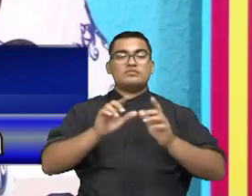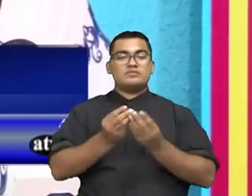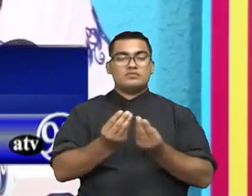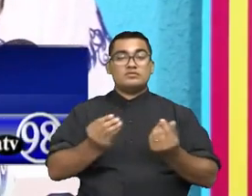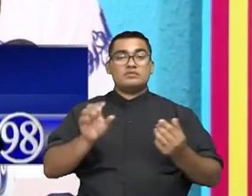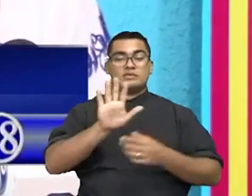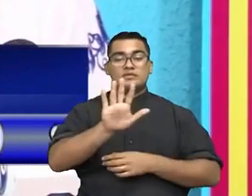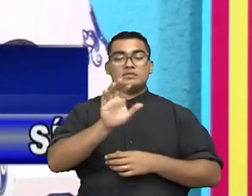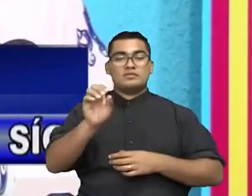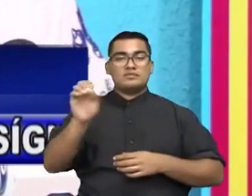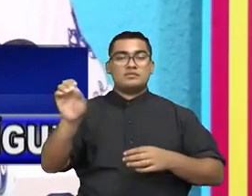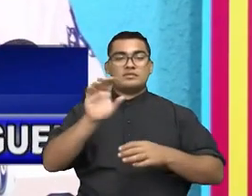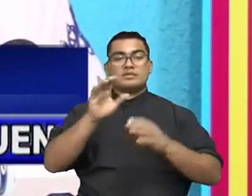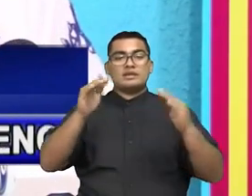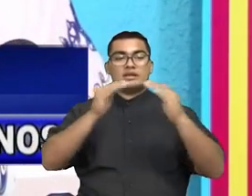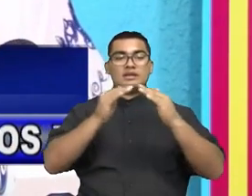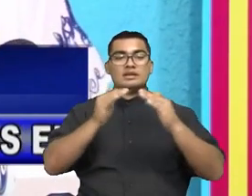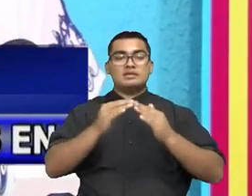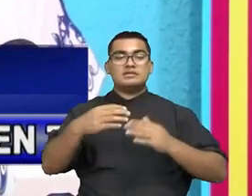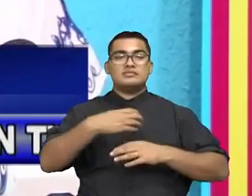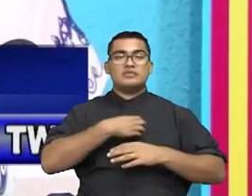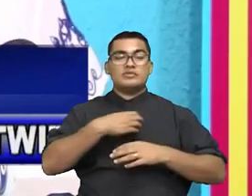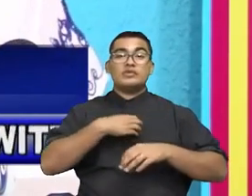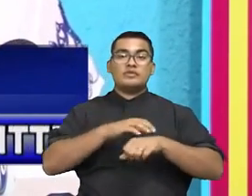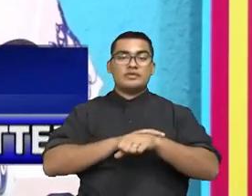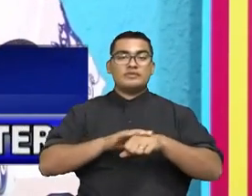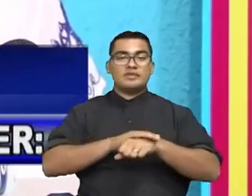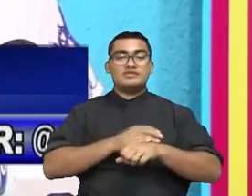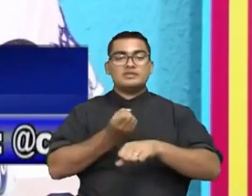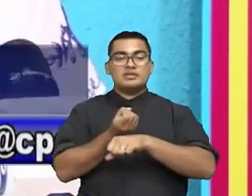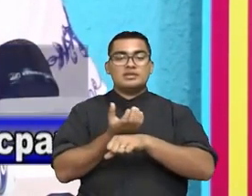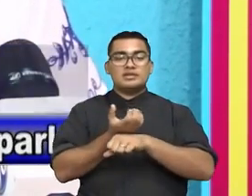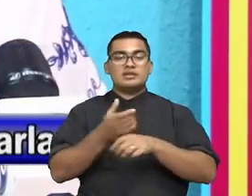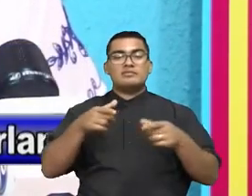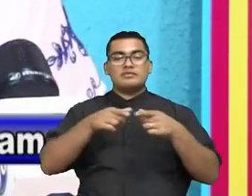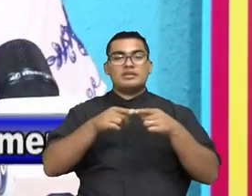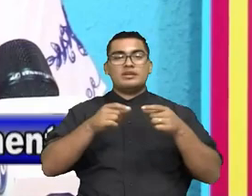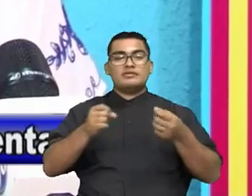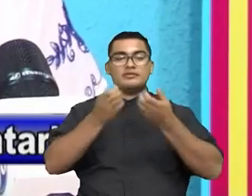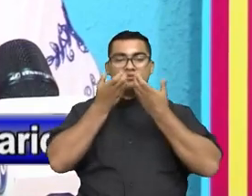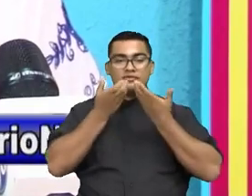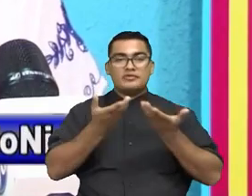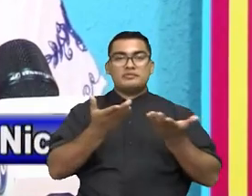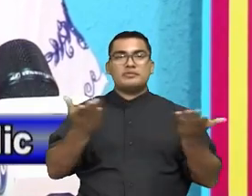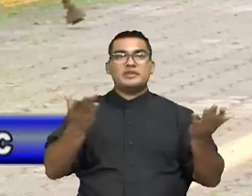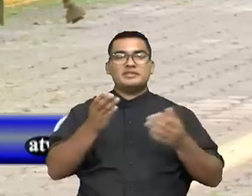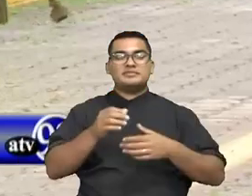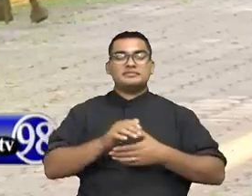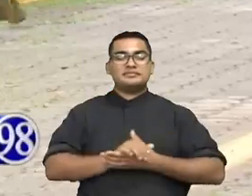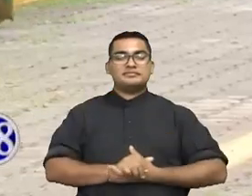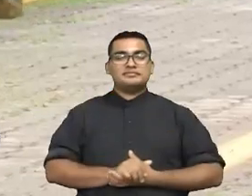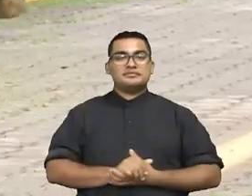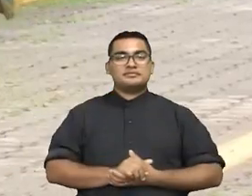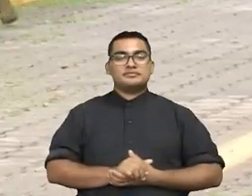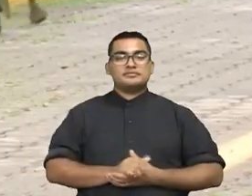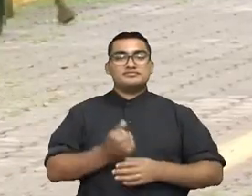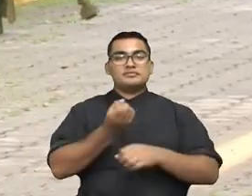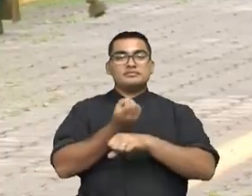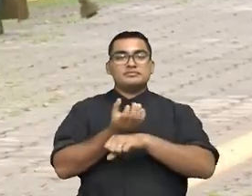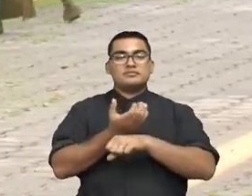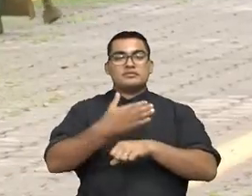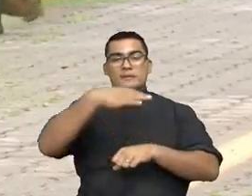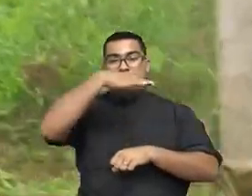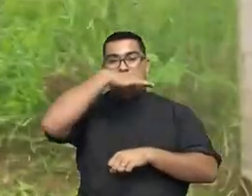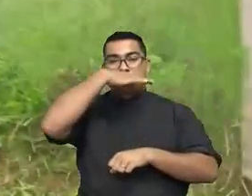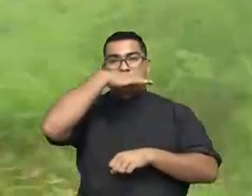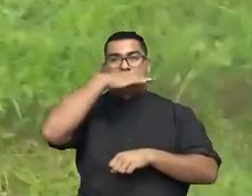casas que están en proceso de licitación, que la alcaldía de Managua ha estado informando directamente a los medios, ¿verdad? Las alcaldías del Poder Ciudadano